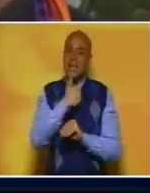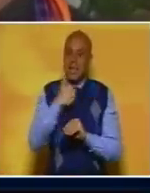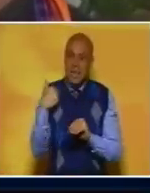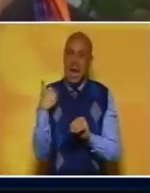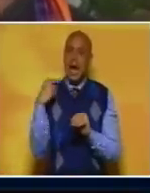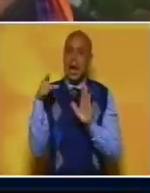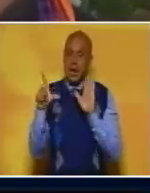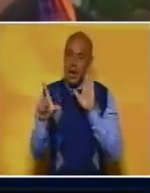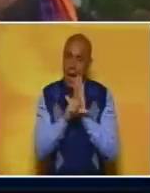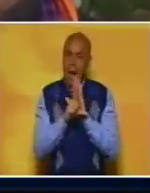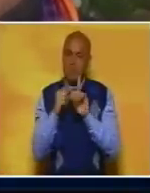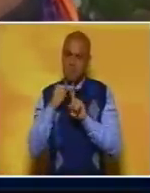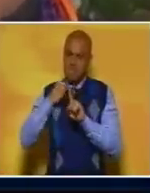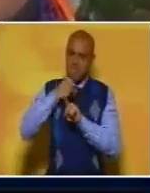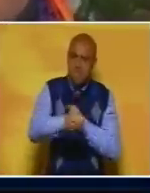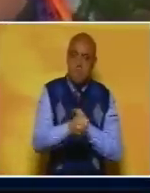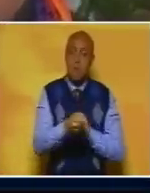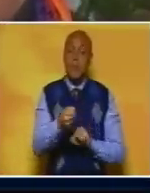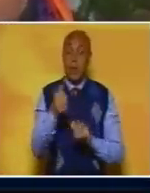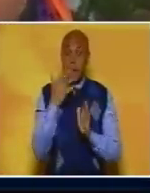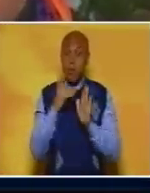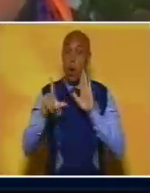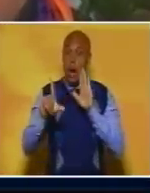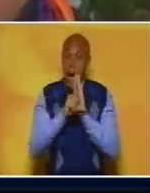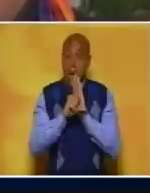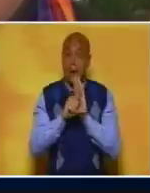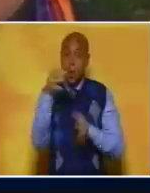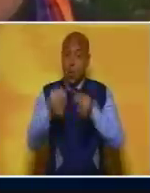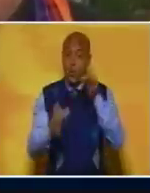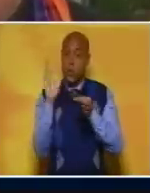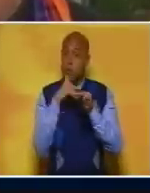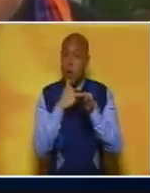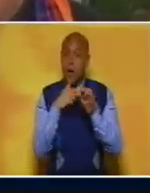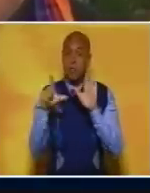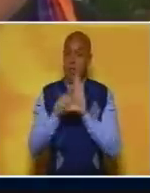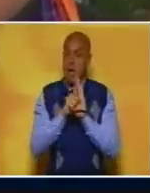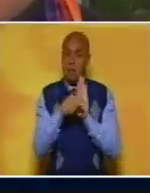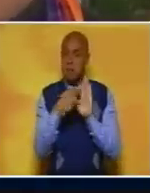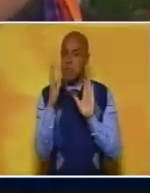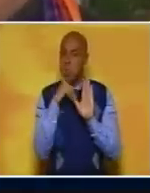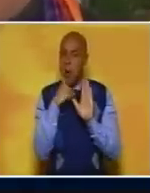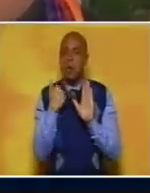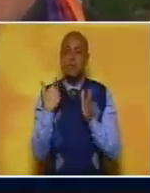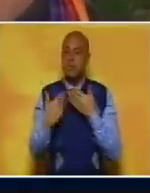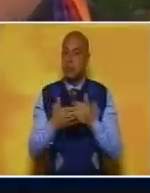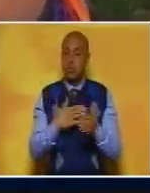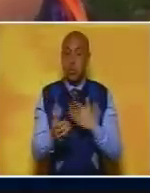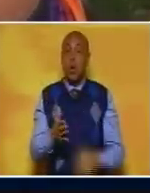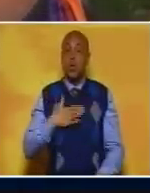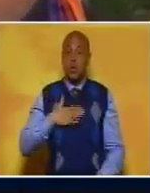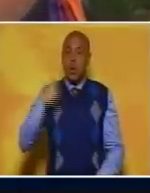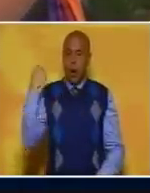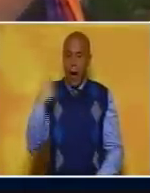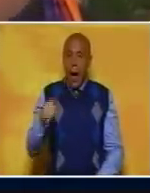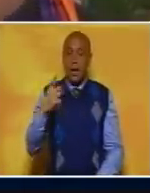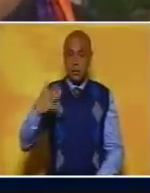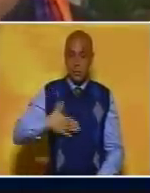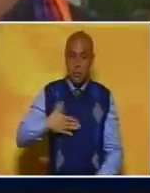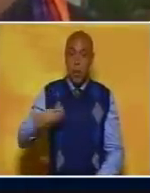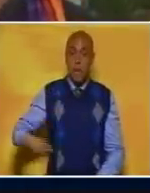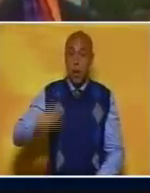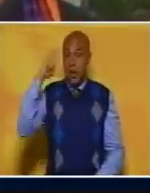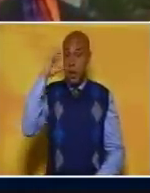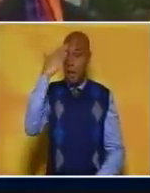intención la violamos, porque cuando una ley es injusta, no está en ley. Y yo tengo una obligación moral ante